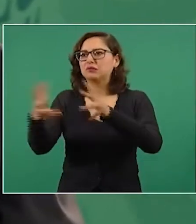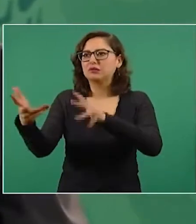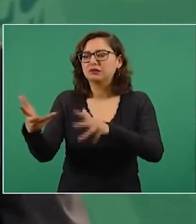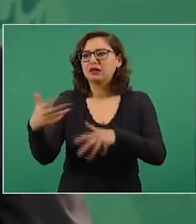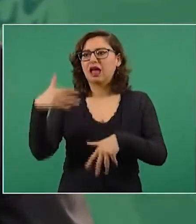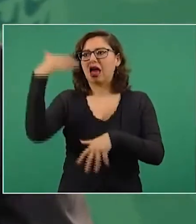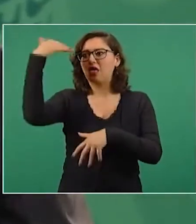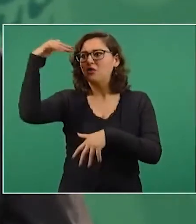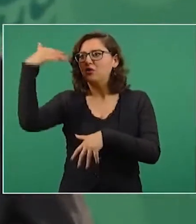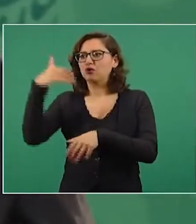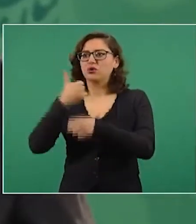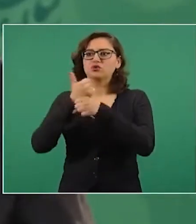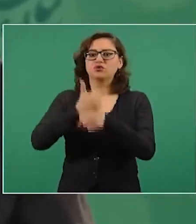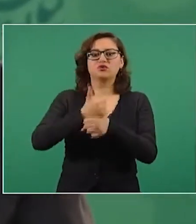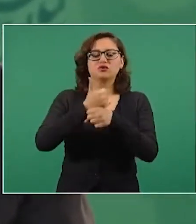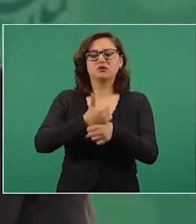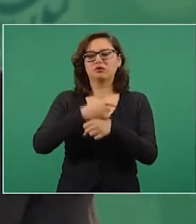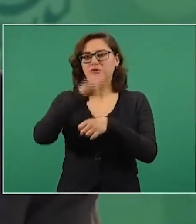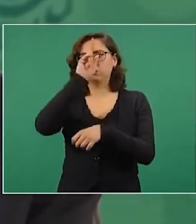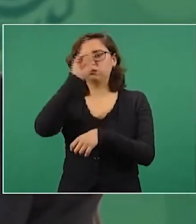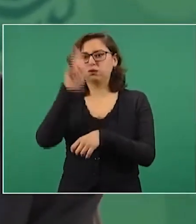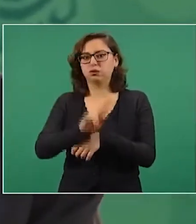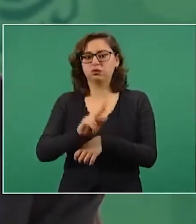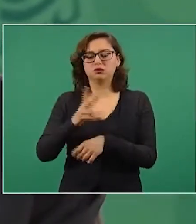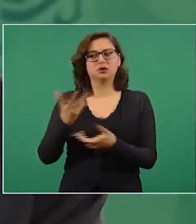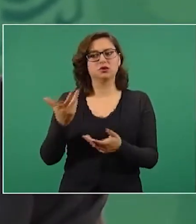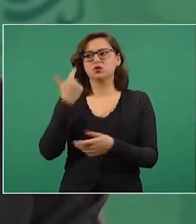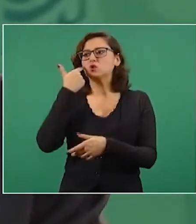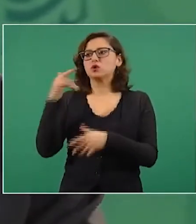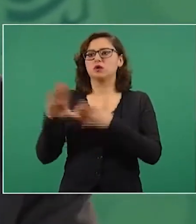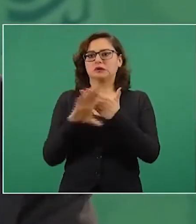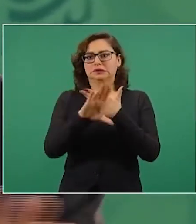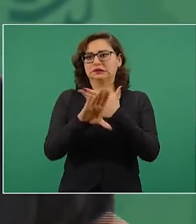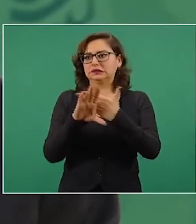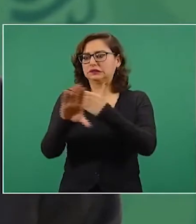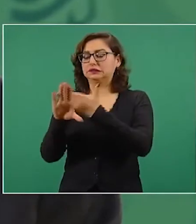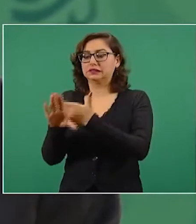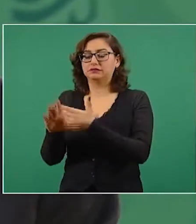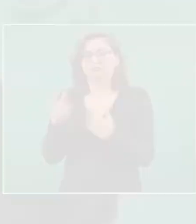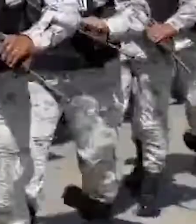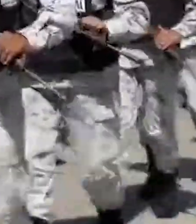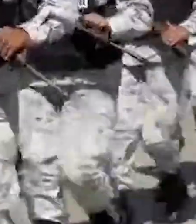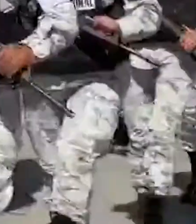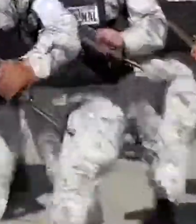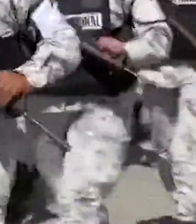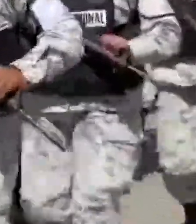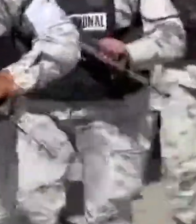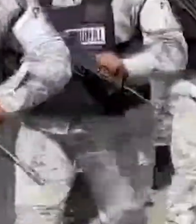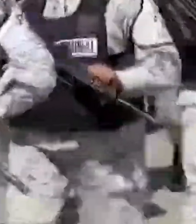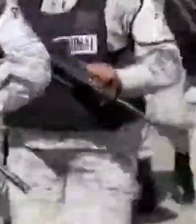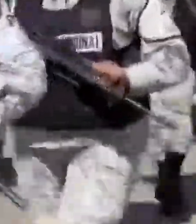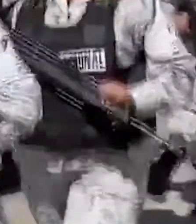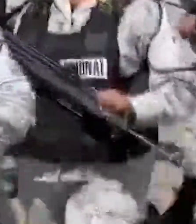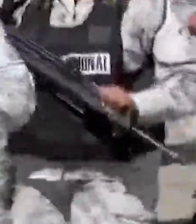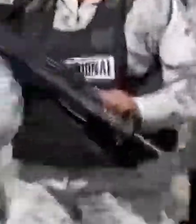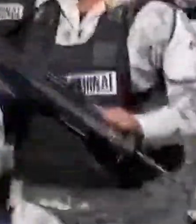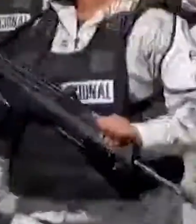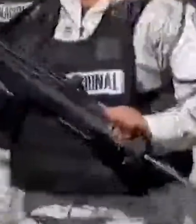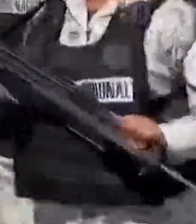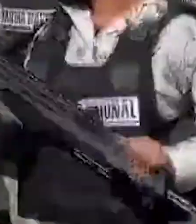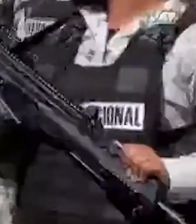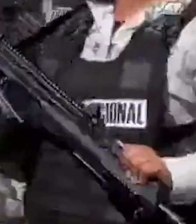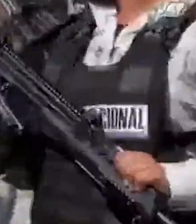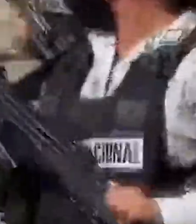adultos, menos para los niños, no lo queremos para nadie. De acuerdo con el Gabinete de Seguridad,